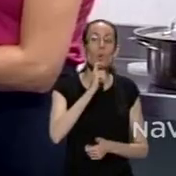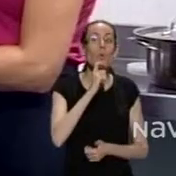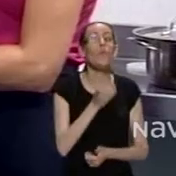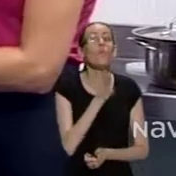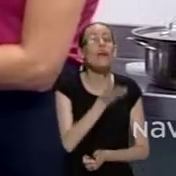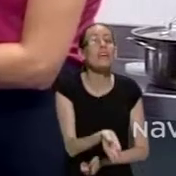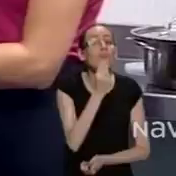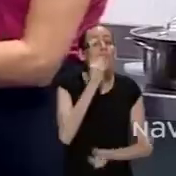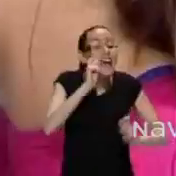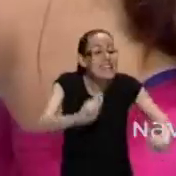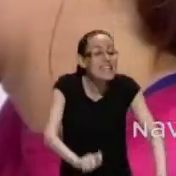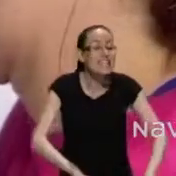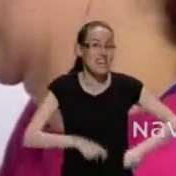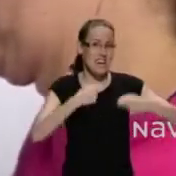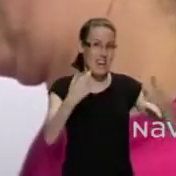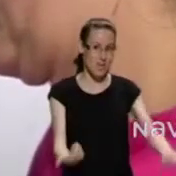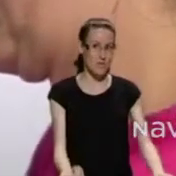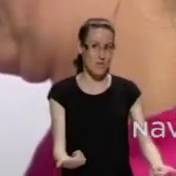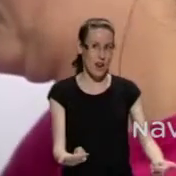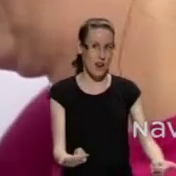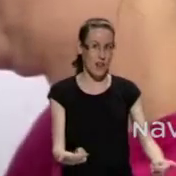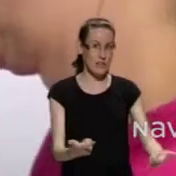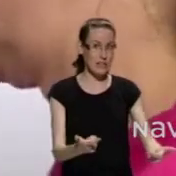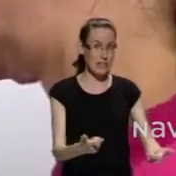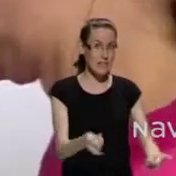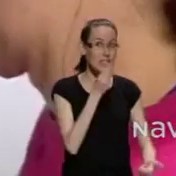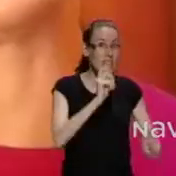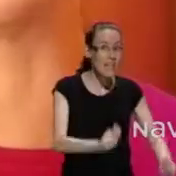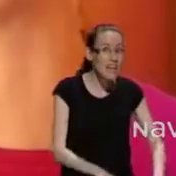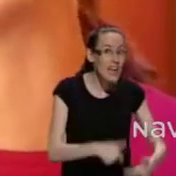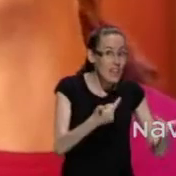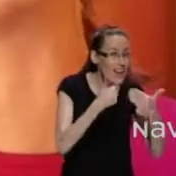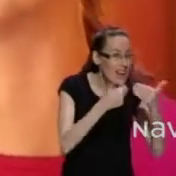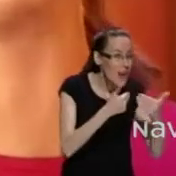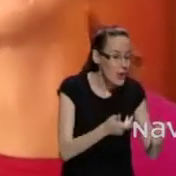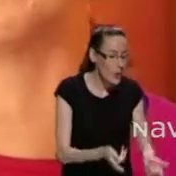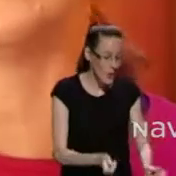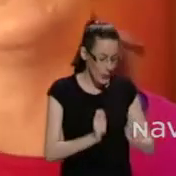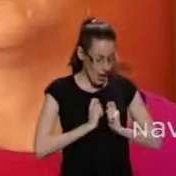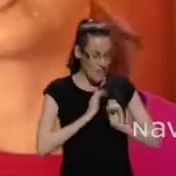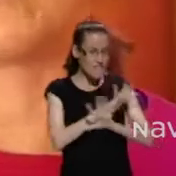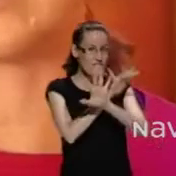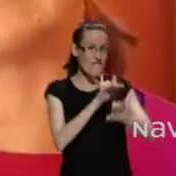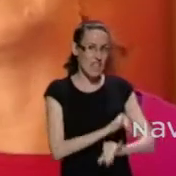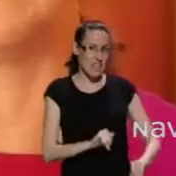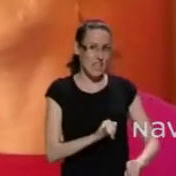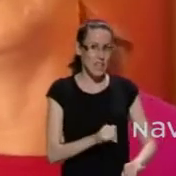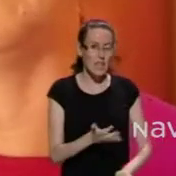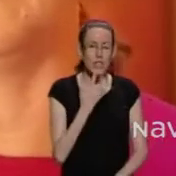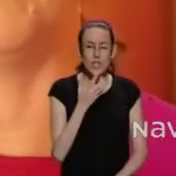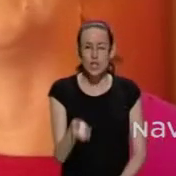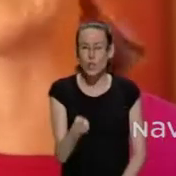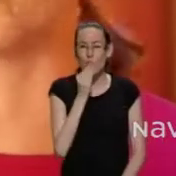natural y de esa manera pues nos posibilita el sentirnos más felices. Si tenemos una alimentación extrema nos vamos a sentir